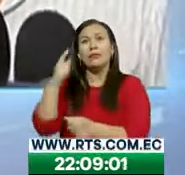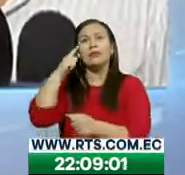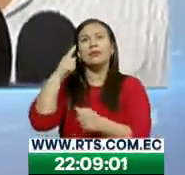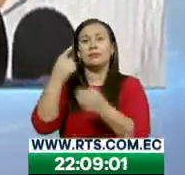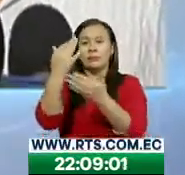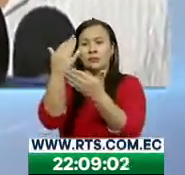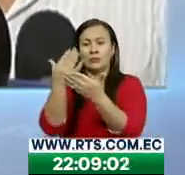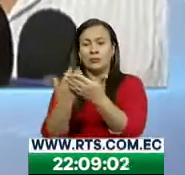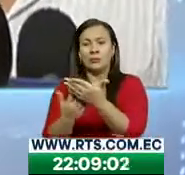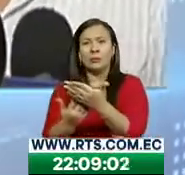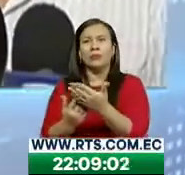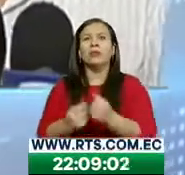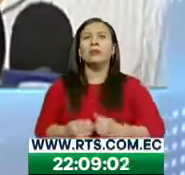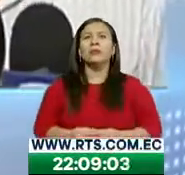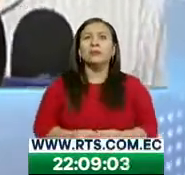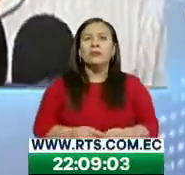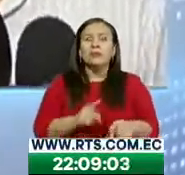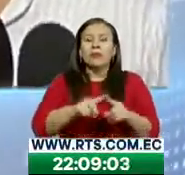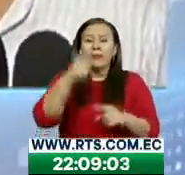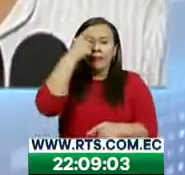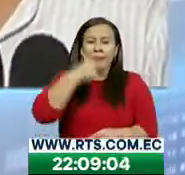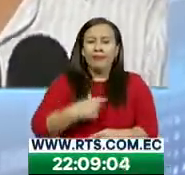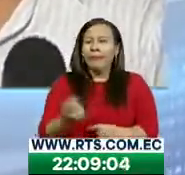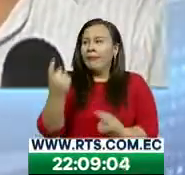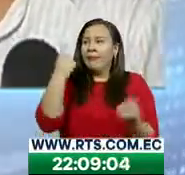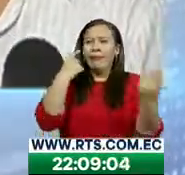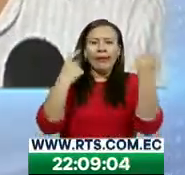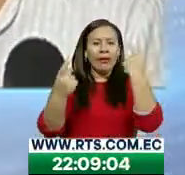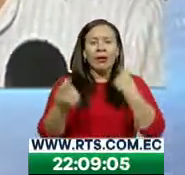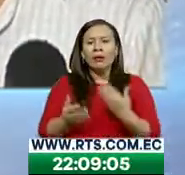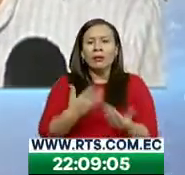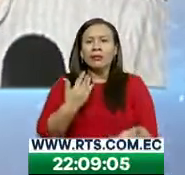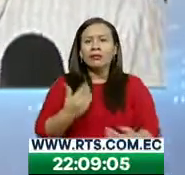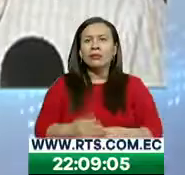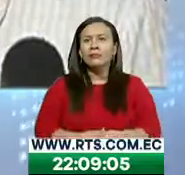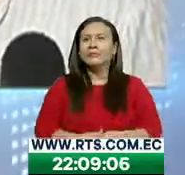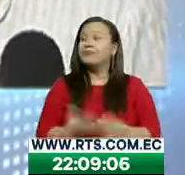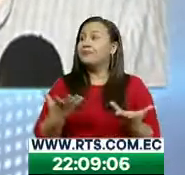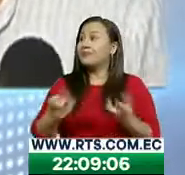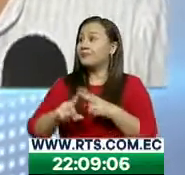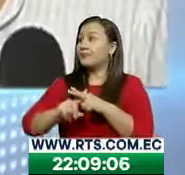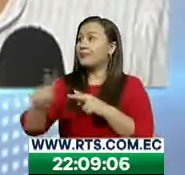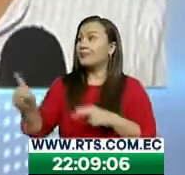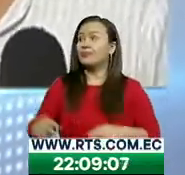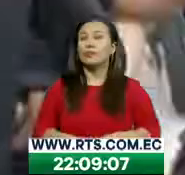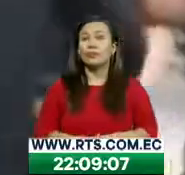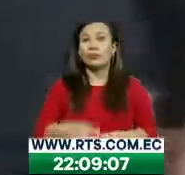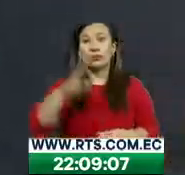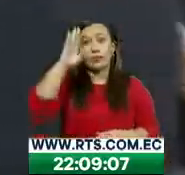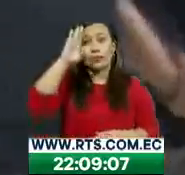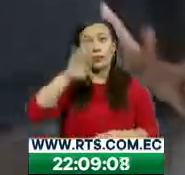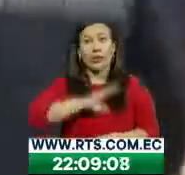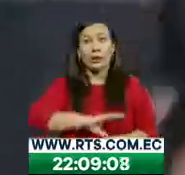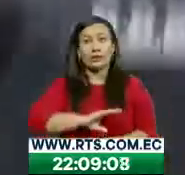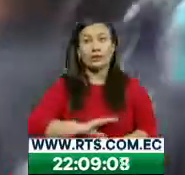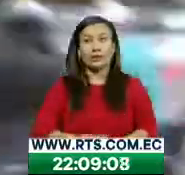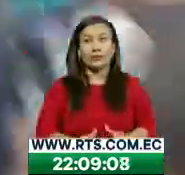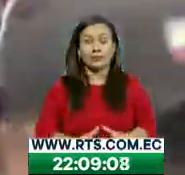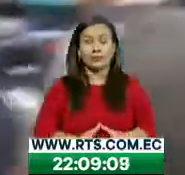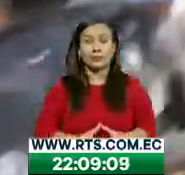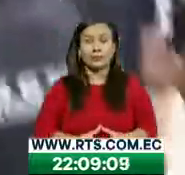Sin embargo, en un descuido procedió a escapársele a los miembros policiales.